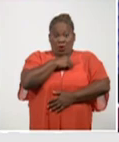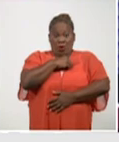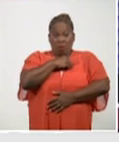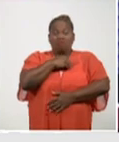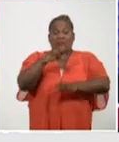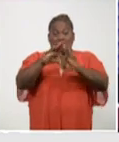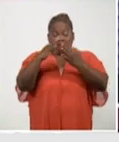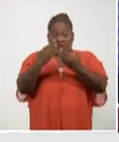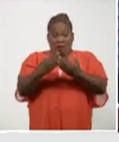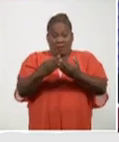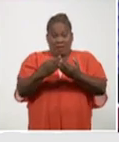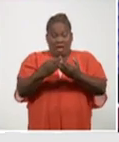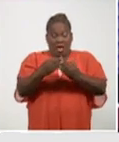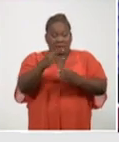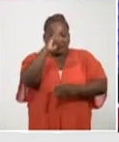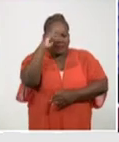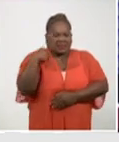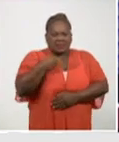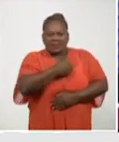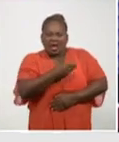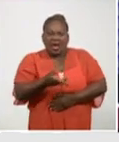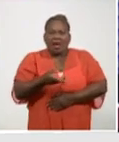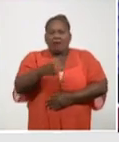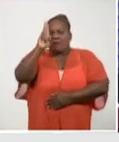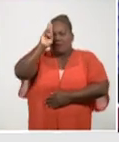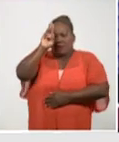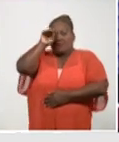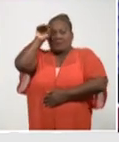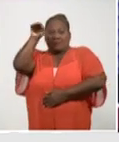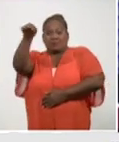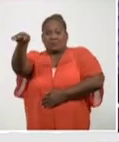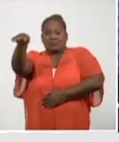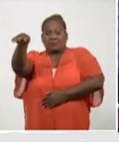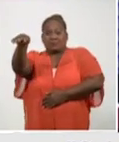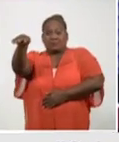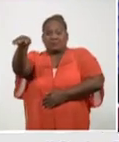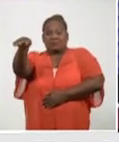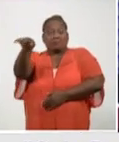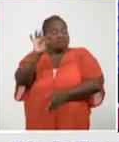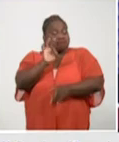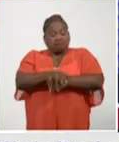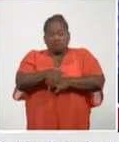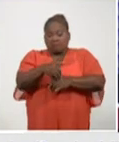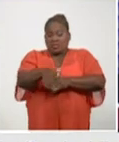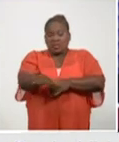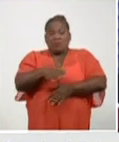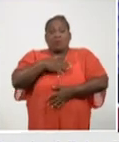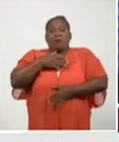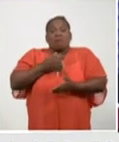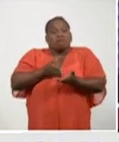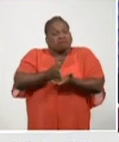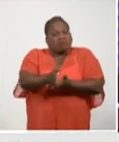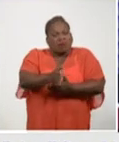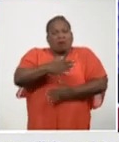es ingresada. Desde un principio mantuvo la falta de aire, la tos,